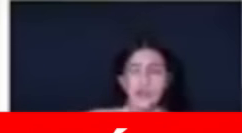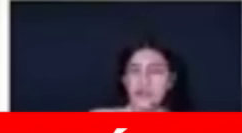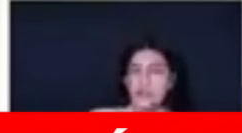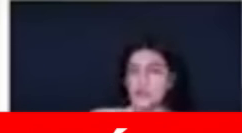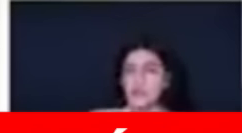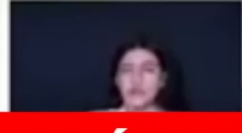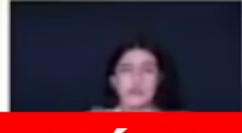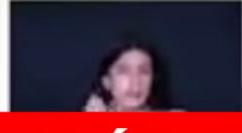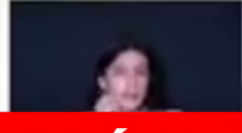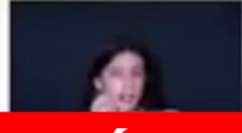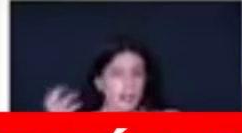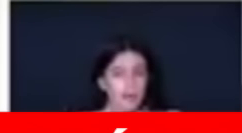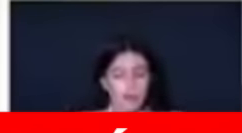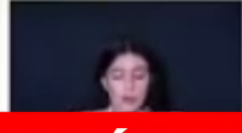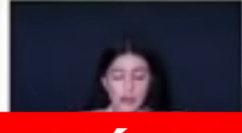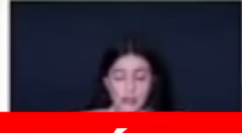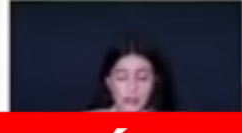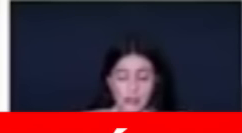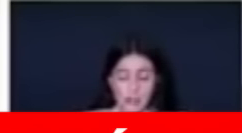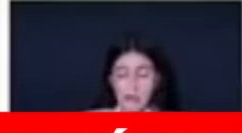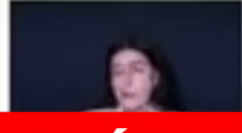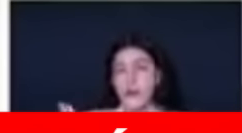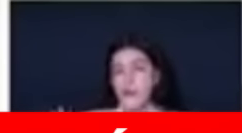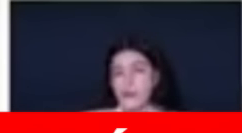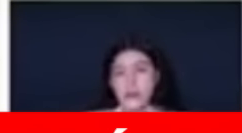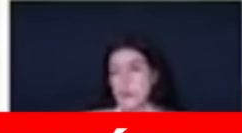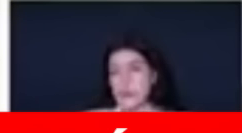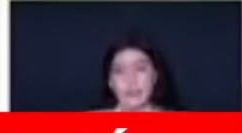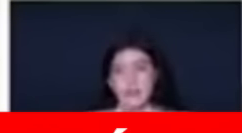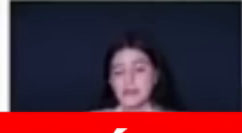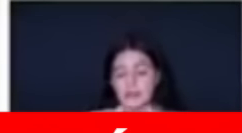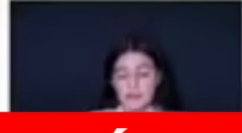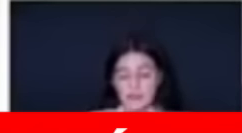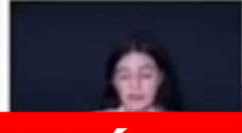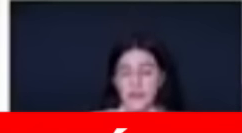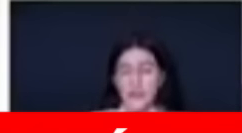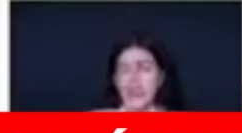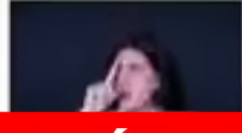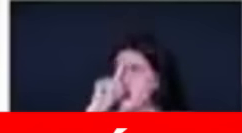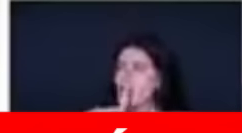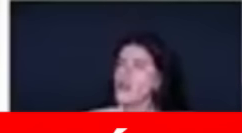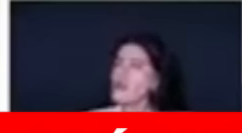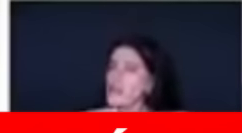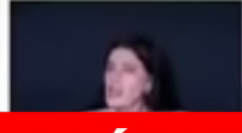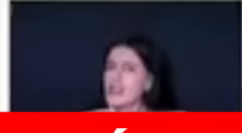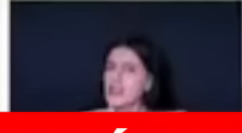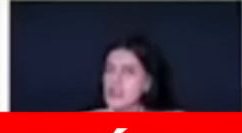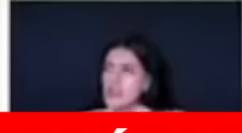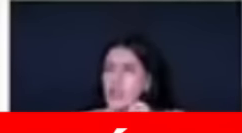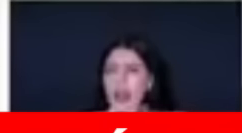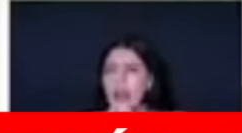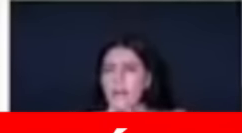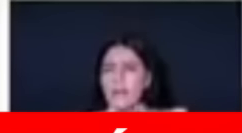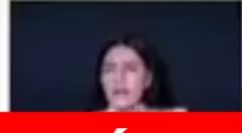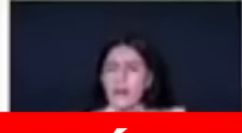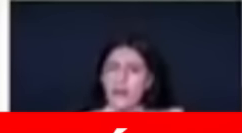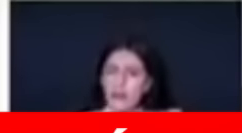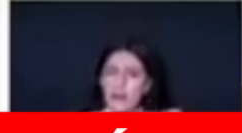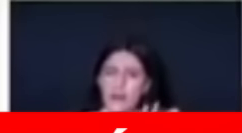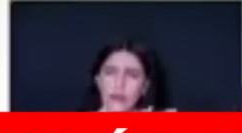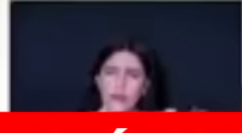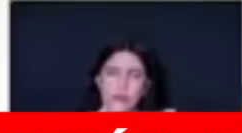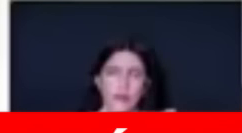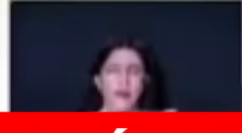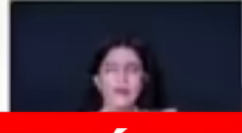partido político, cosa que ya no sucede. Y yo creía que esa era la vía, llevársela tranquila con